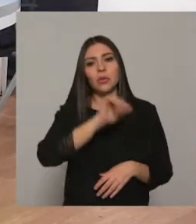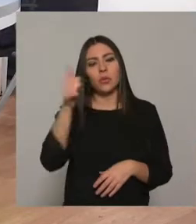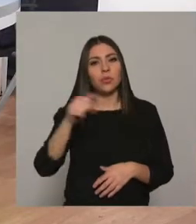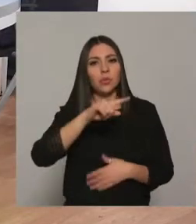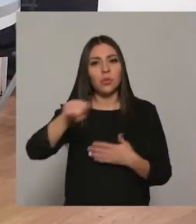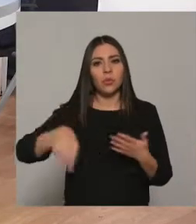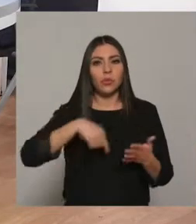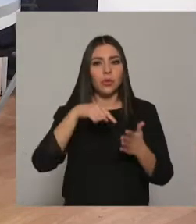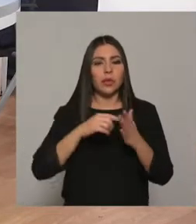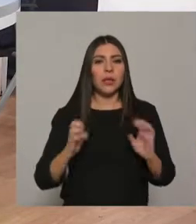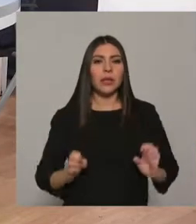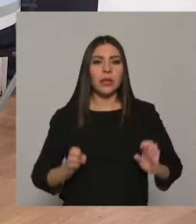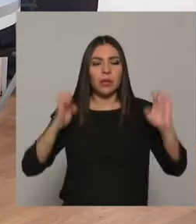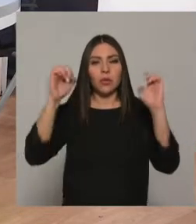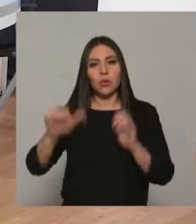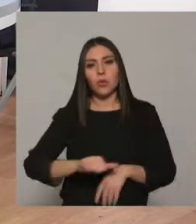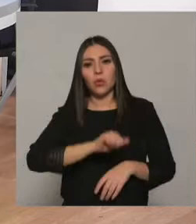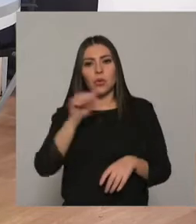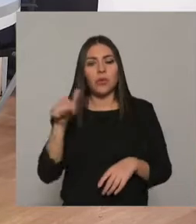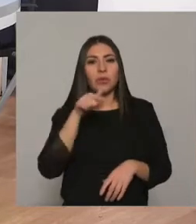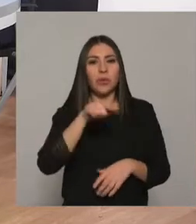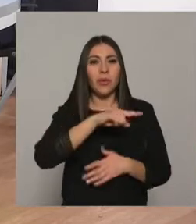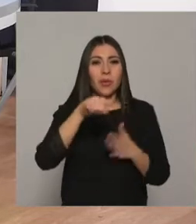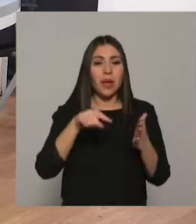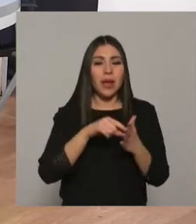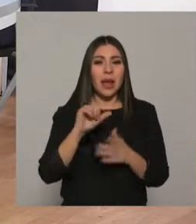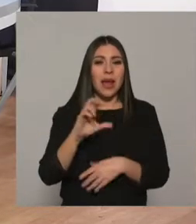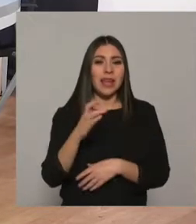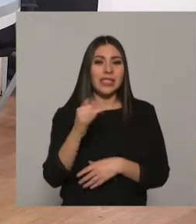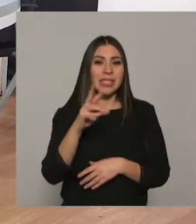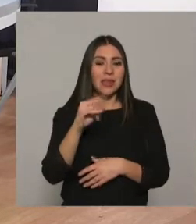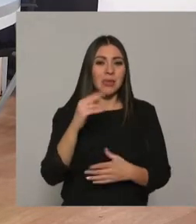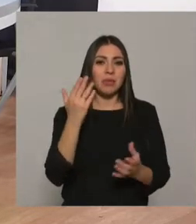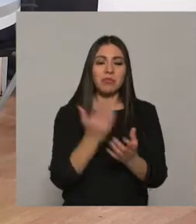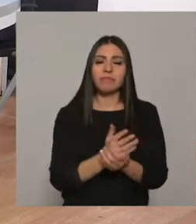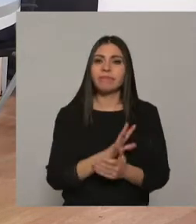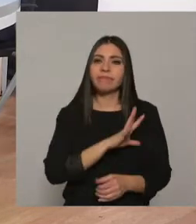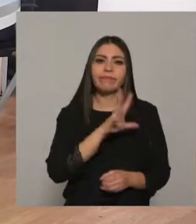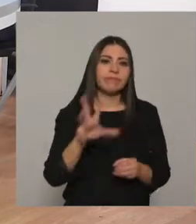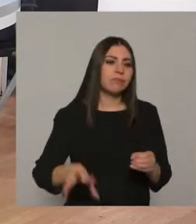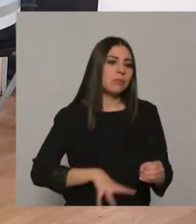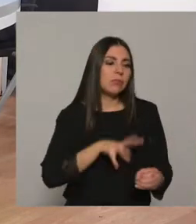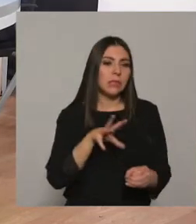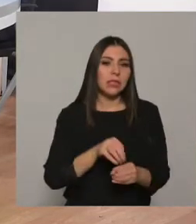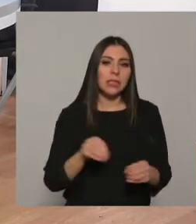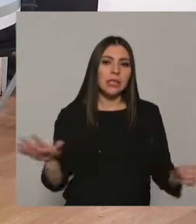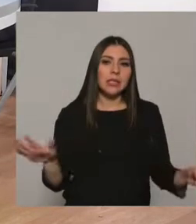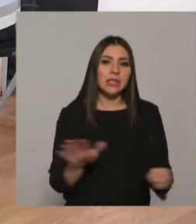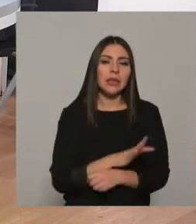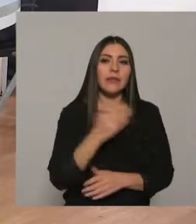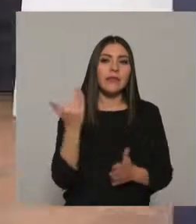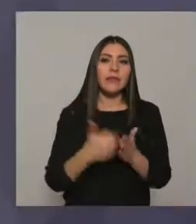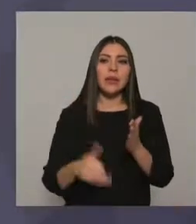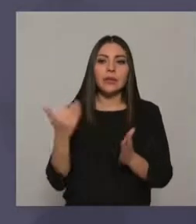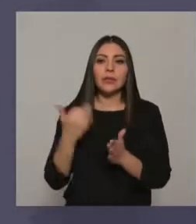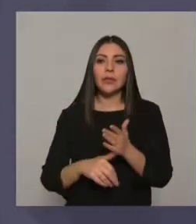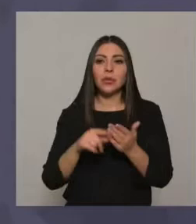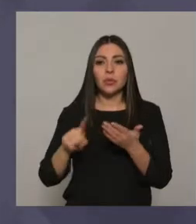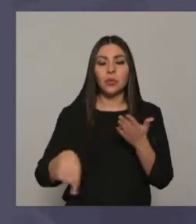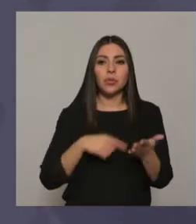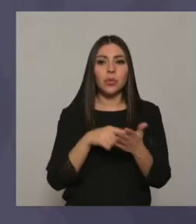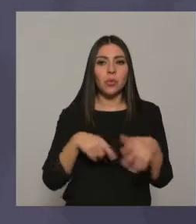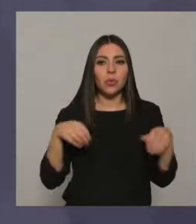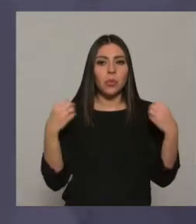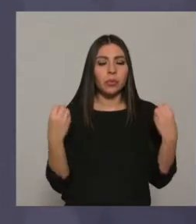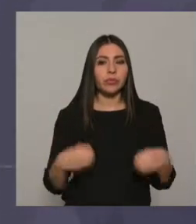El archivo está a su totalidad. Ordenando todo el archivo nos falta espacio. ¿Sí? Entonces ya